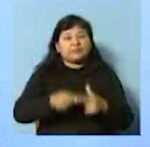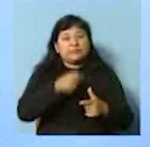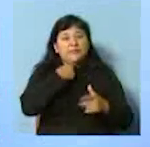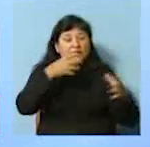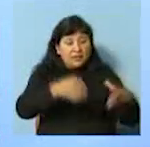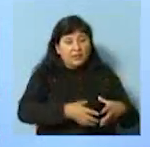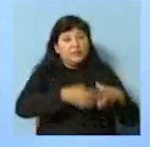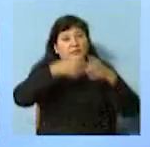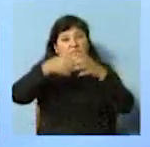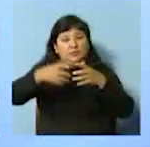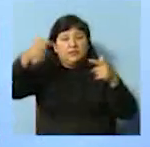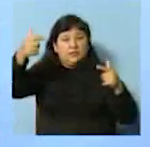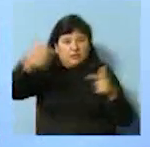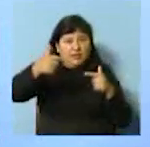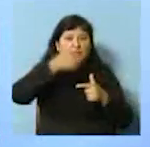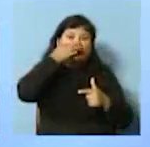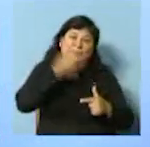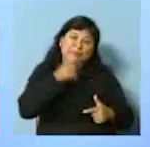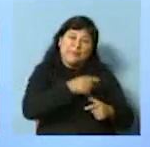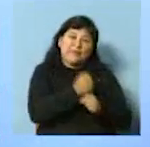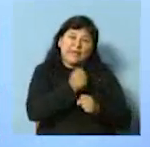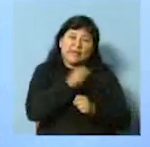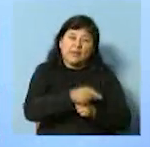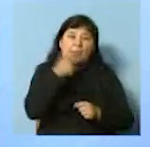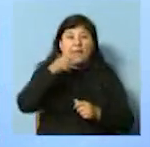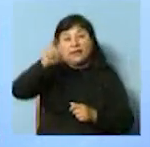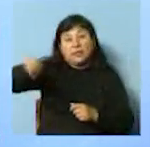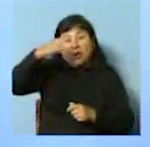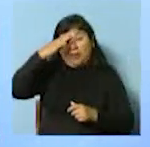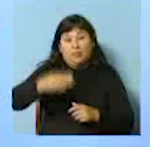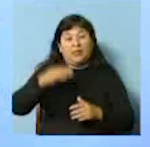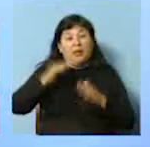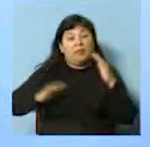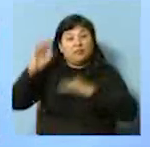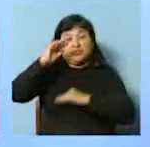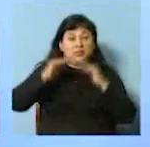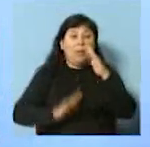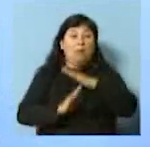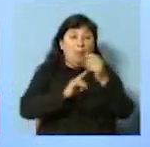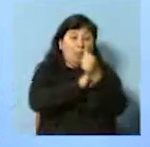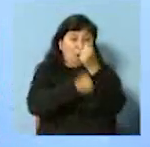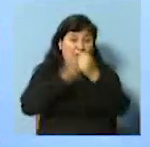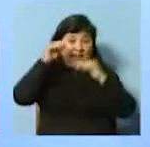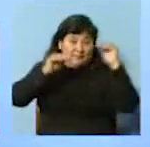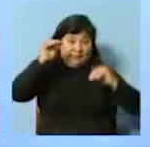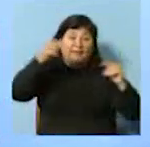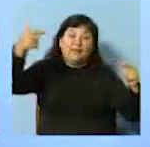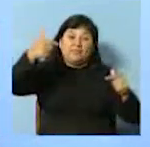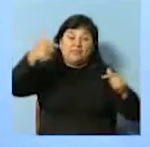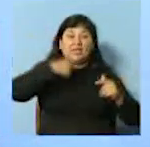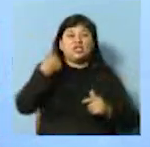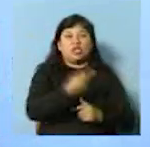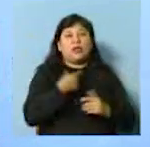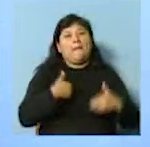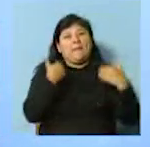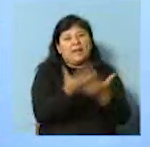oposición de los trabajadores que se plantan frente a los poderosos a pesar de que por ahí en la legislatura nos cansamos de presentar proyecto majes y un